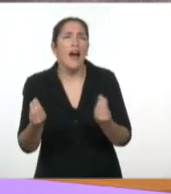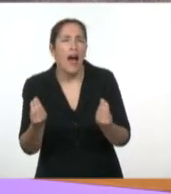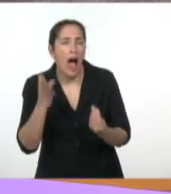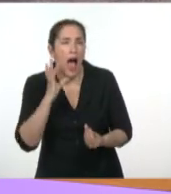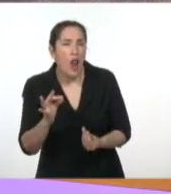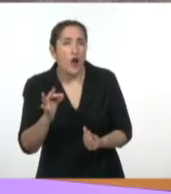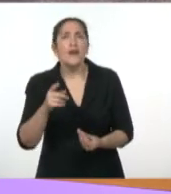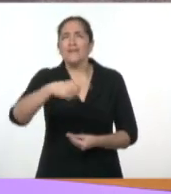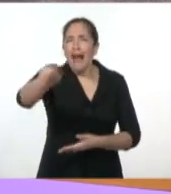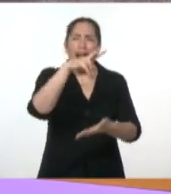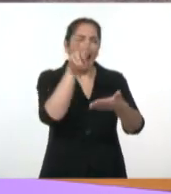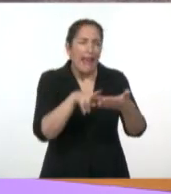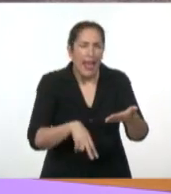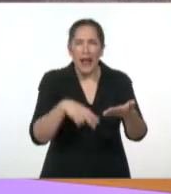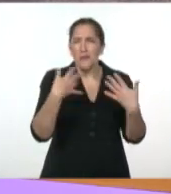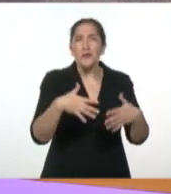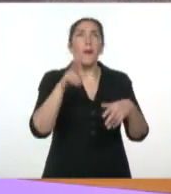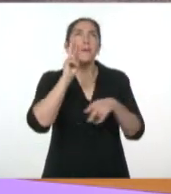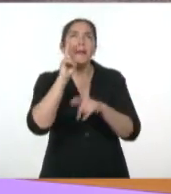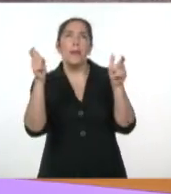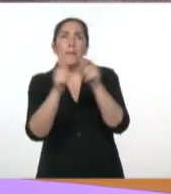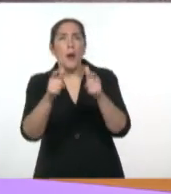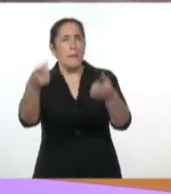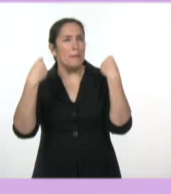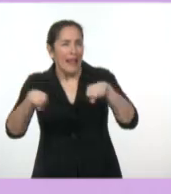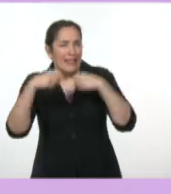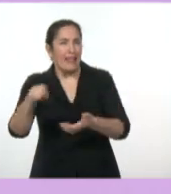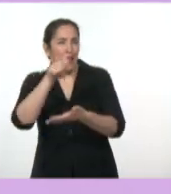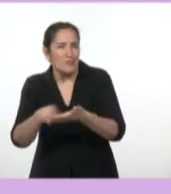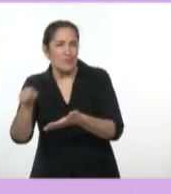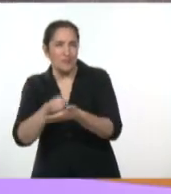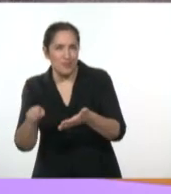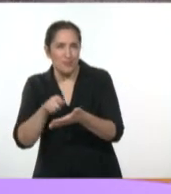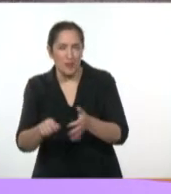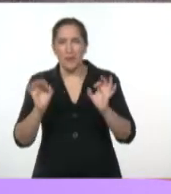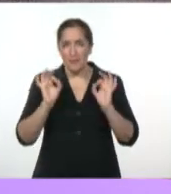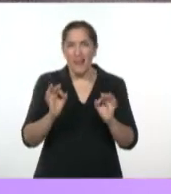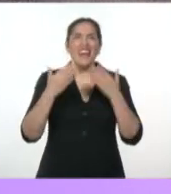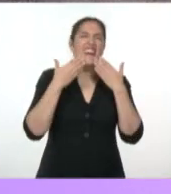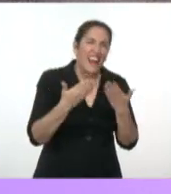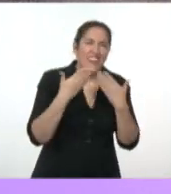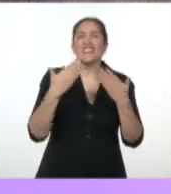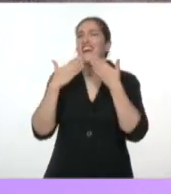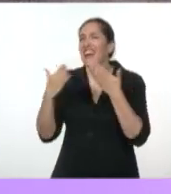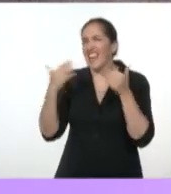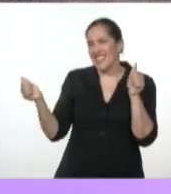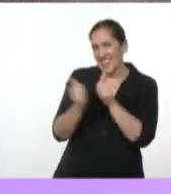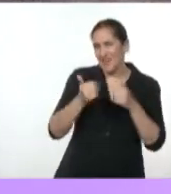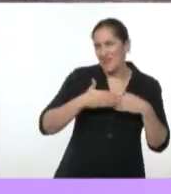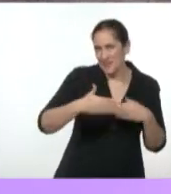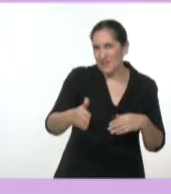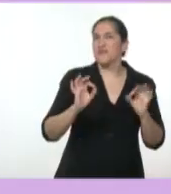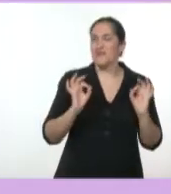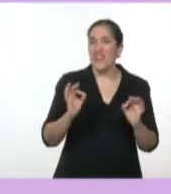lean mucho, que vean pelis y que practiquen escribir. Buenísimo. Bueno, muchas gracias, Mica, por todo. Muchas gracias a vos por todo lo recorrido. Felices vacaciones.